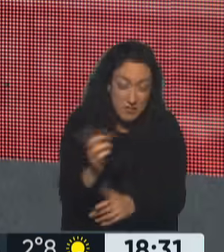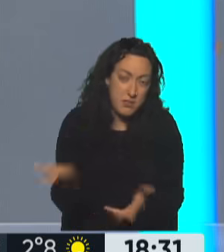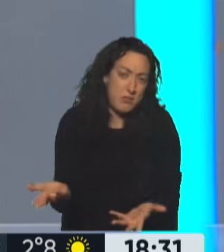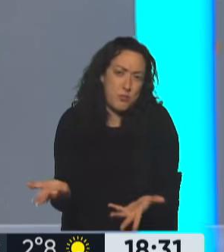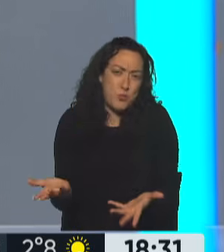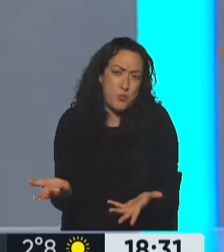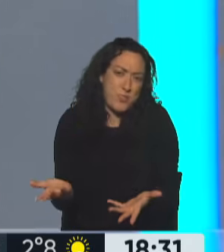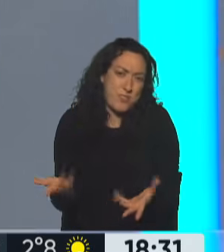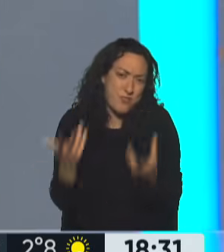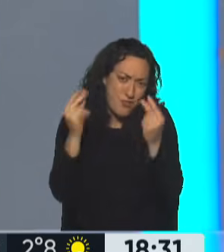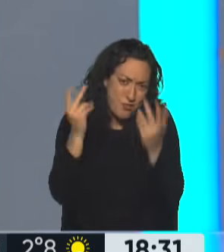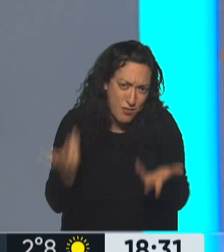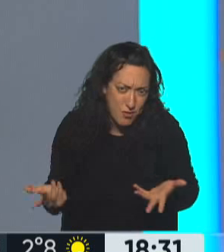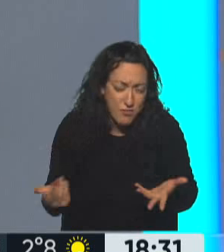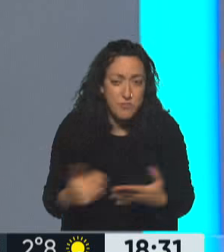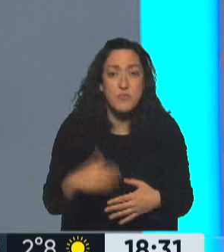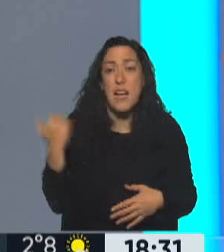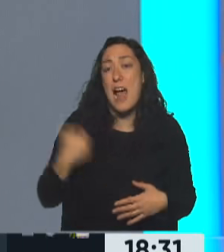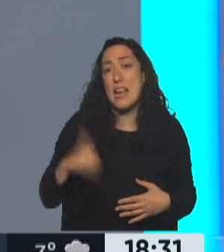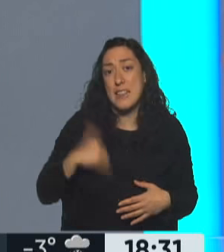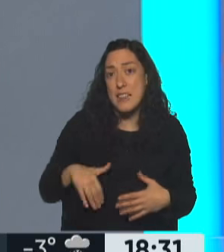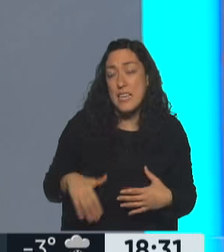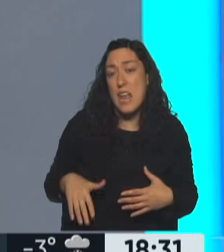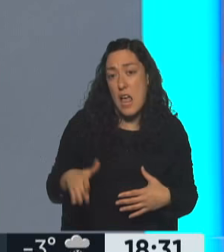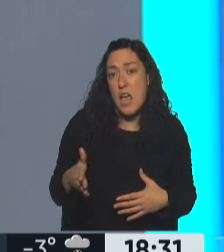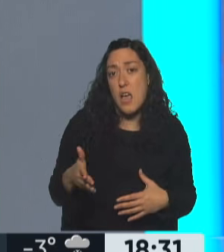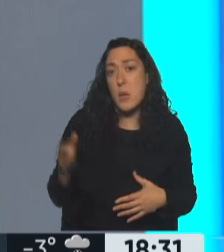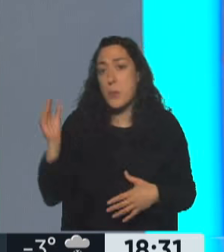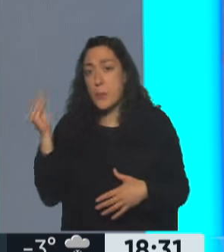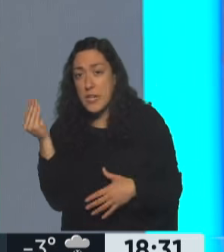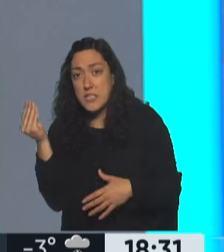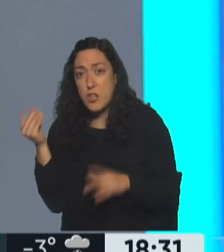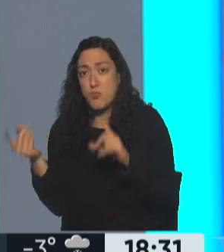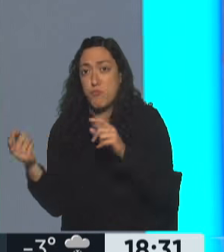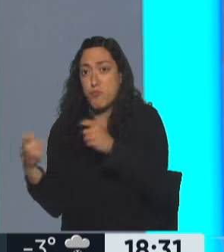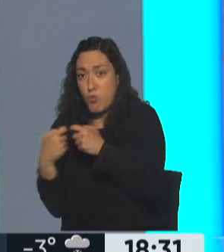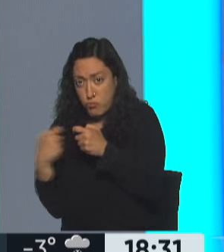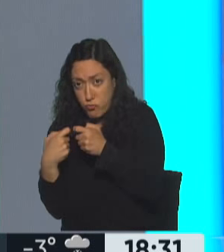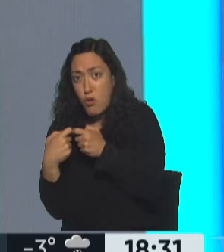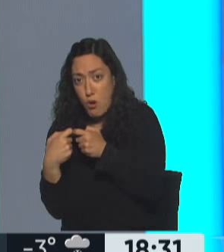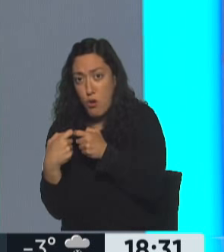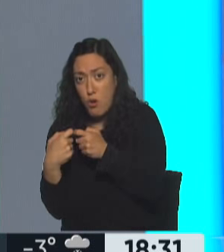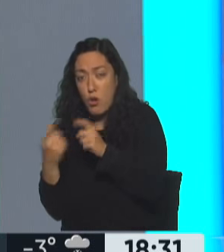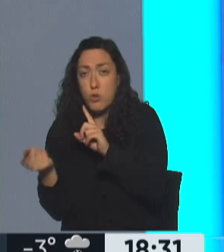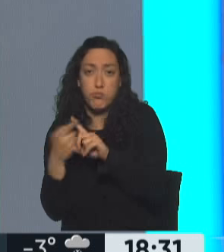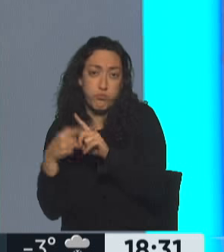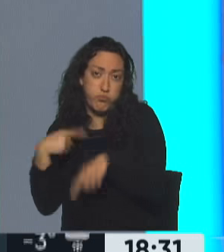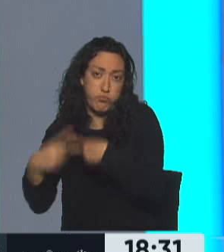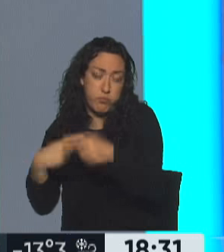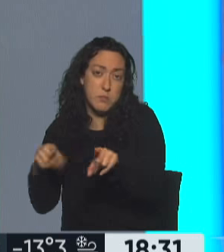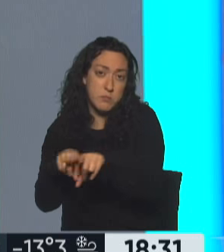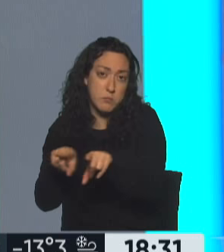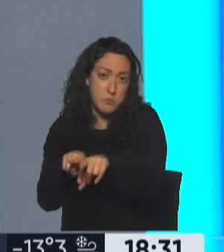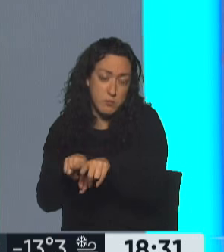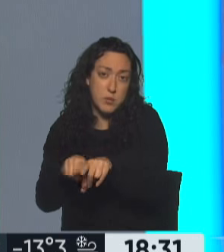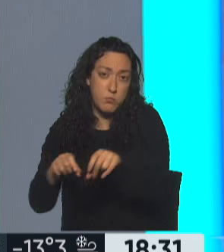haría vez, Argentina? claro, la Argentina fue socia de Brasil y mantuvo la sociedad con Brasil como núcleo del Mercosur, porque son